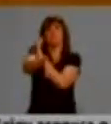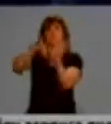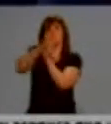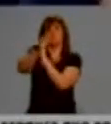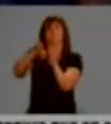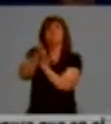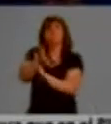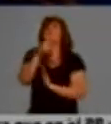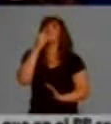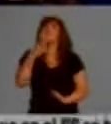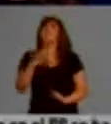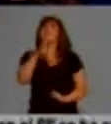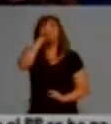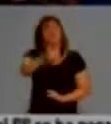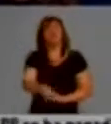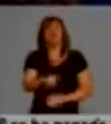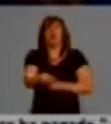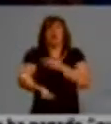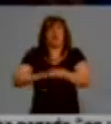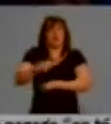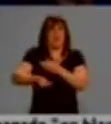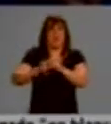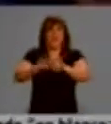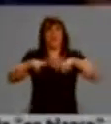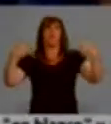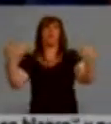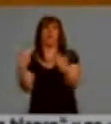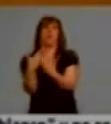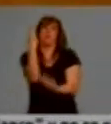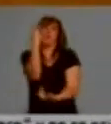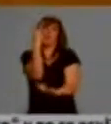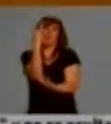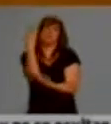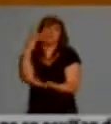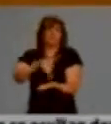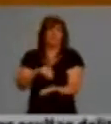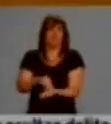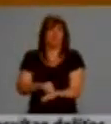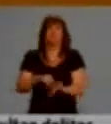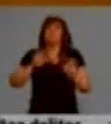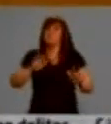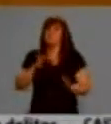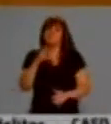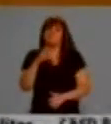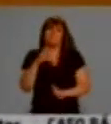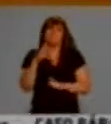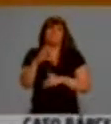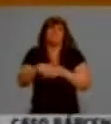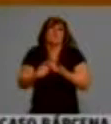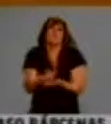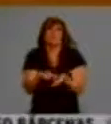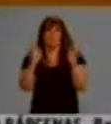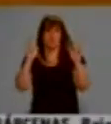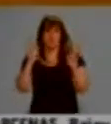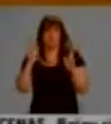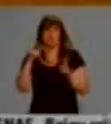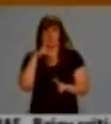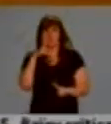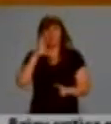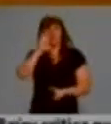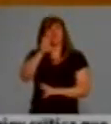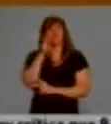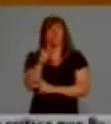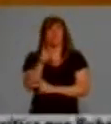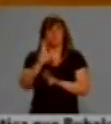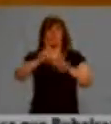muy bien que usted haya hecho una, dos, tres ruedas de prensa, pero en un sistema democrático, en un Estado de Derecho, las ruedas de